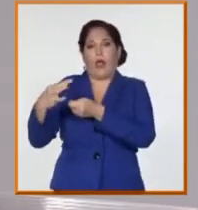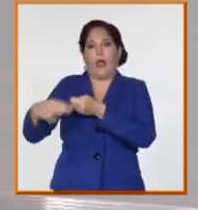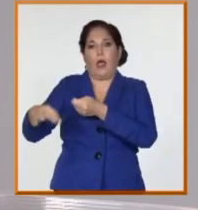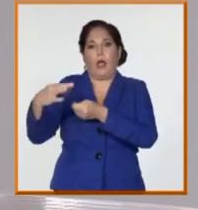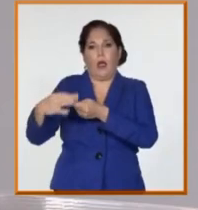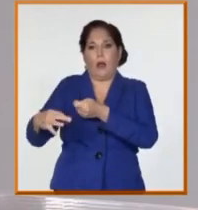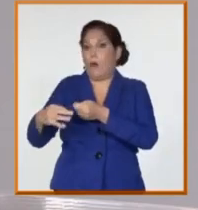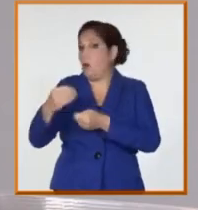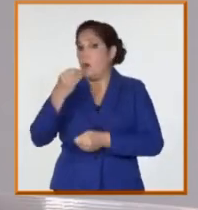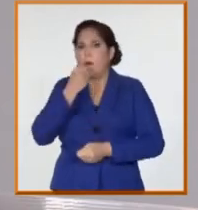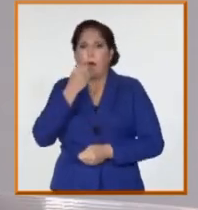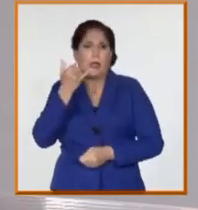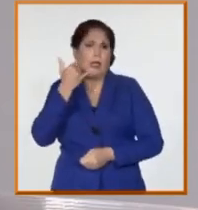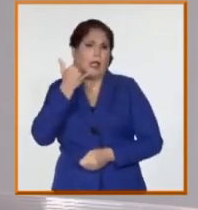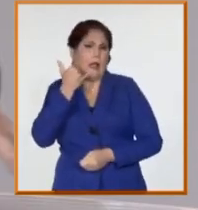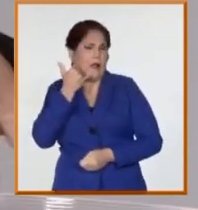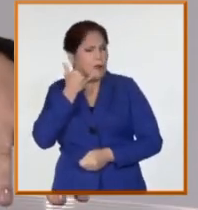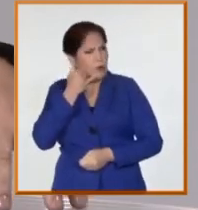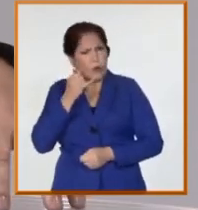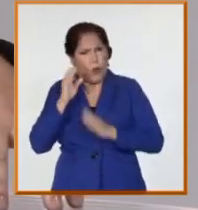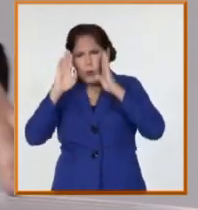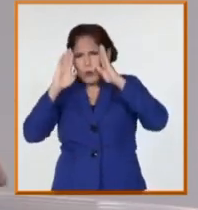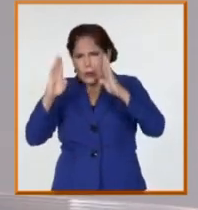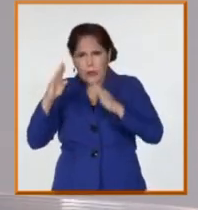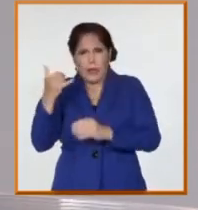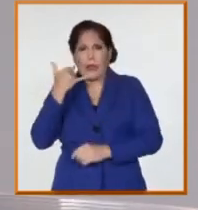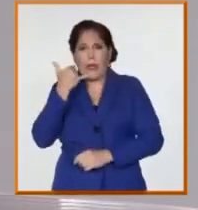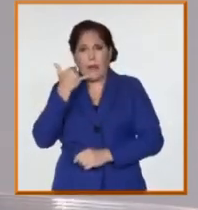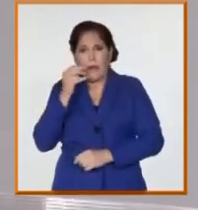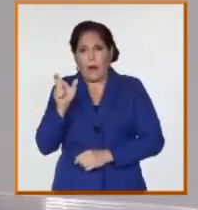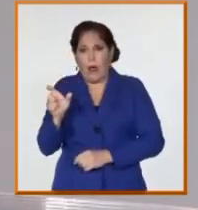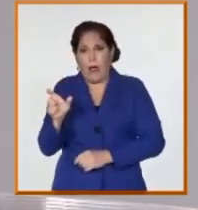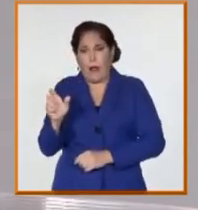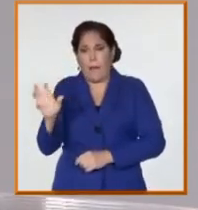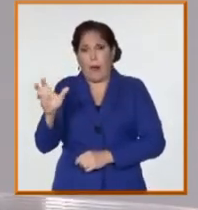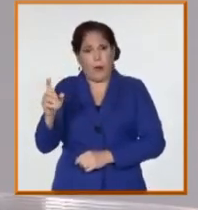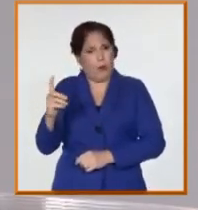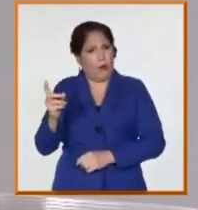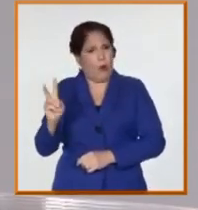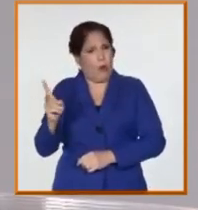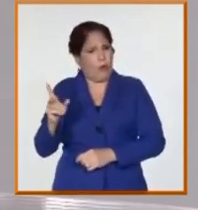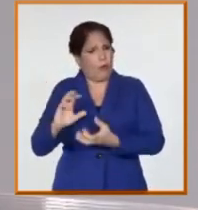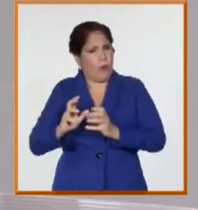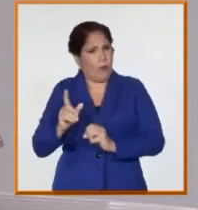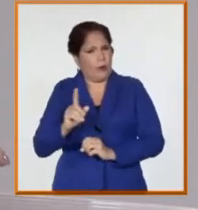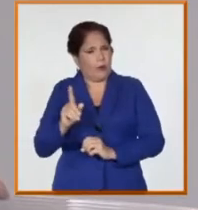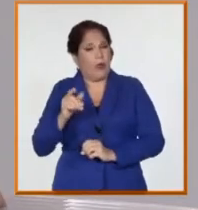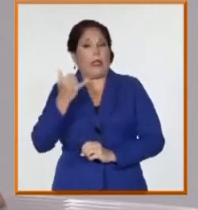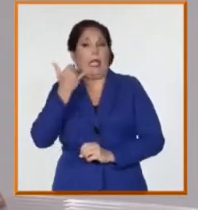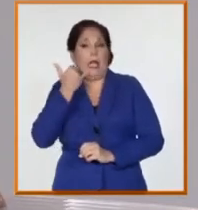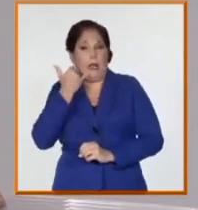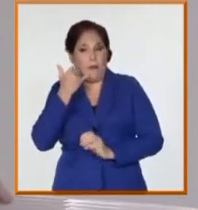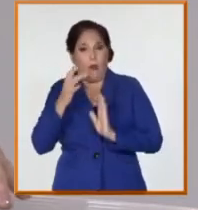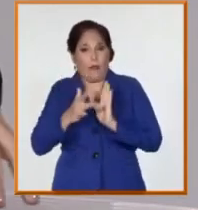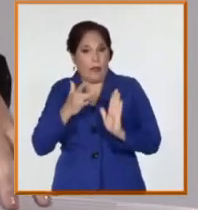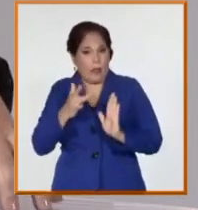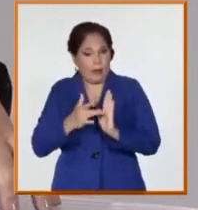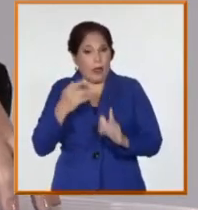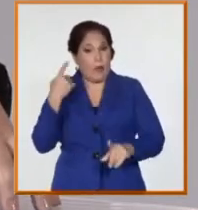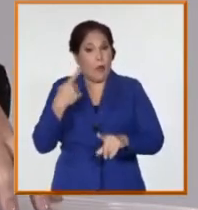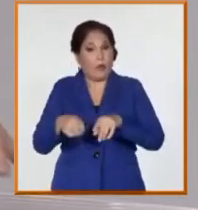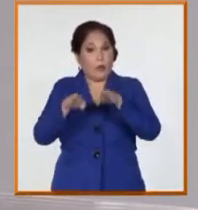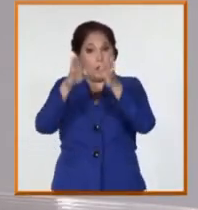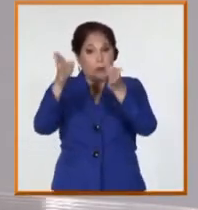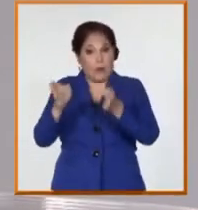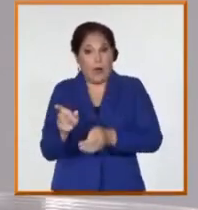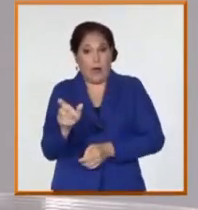o no los medios porque no solamente no nos podemos concentrar en el cajero o en el banco existe el teléfono Hay lugares que no hay cajeros